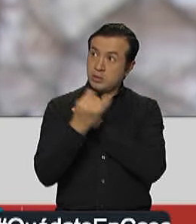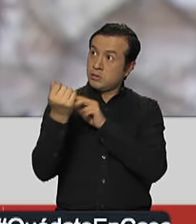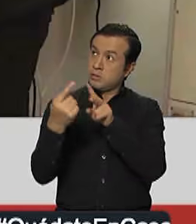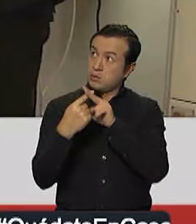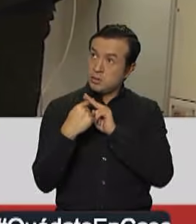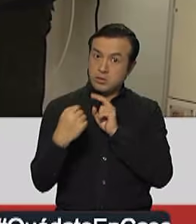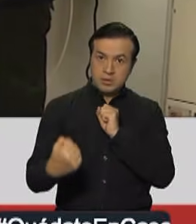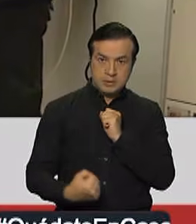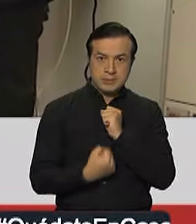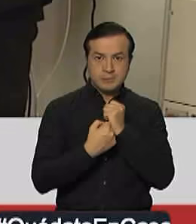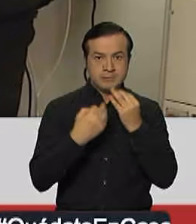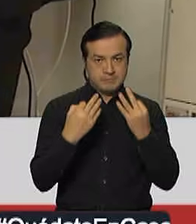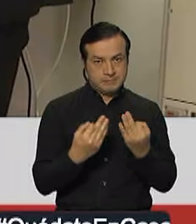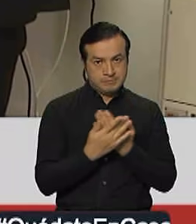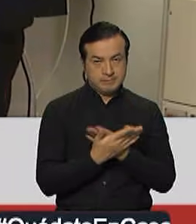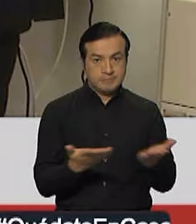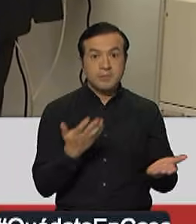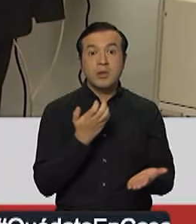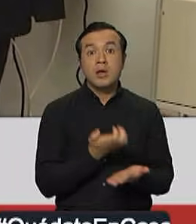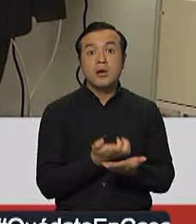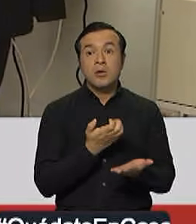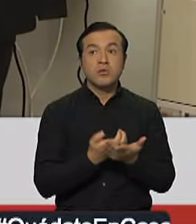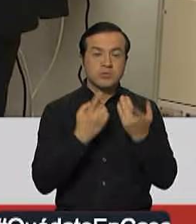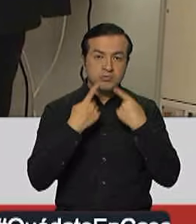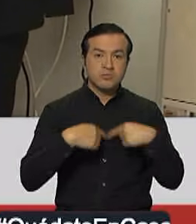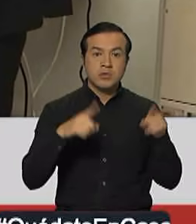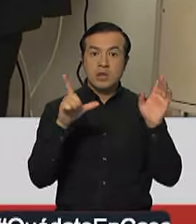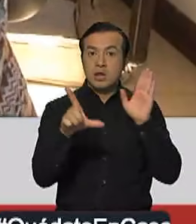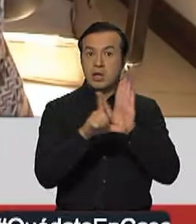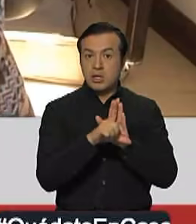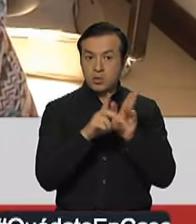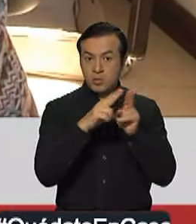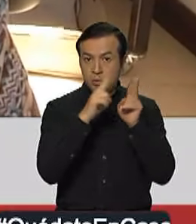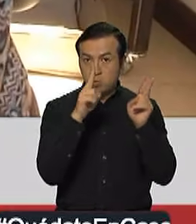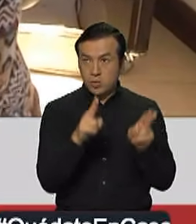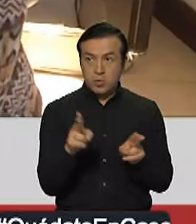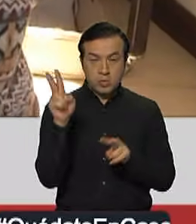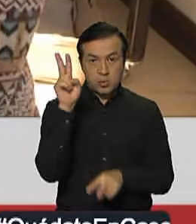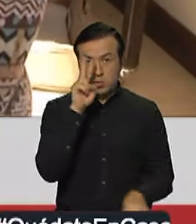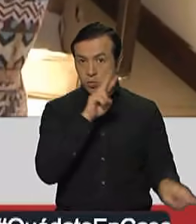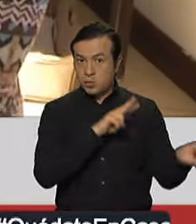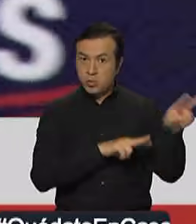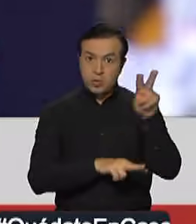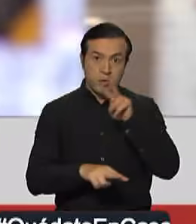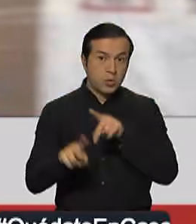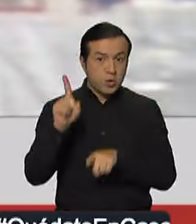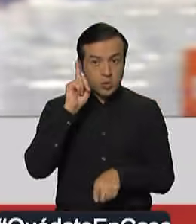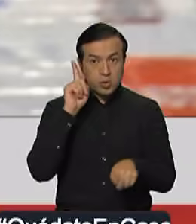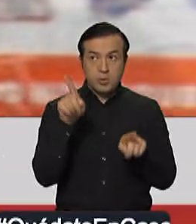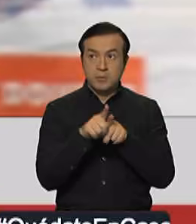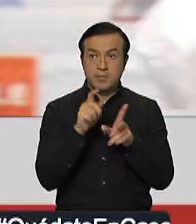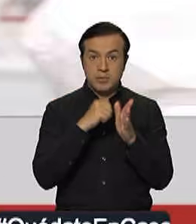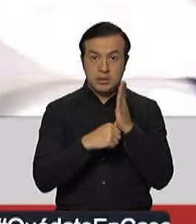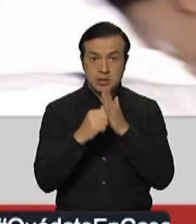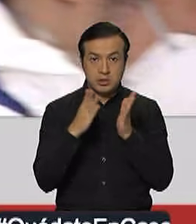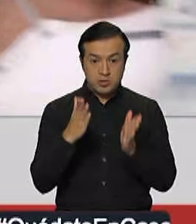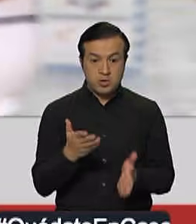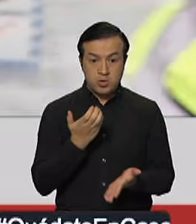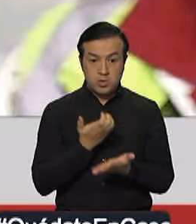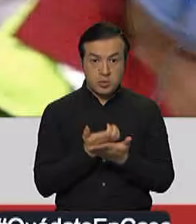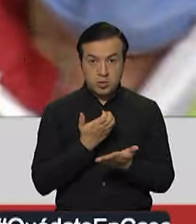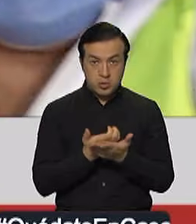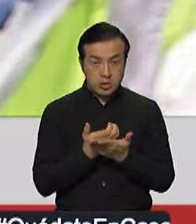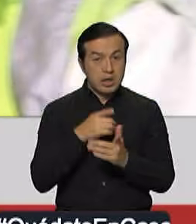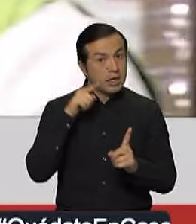prestar ese dinero. Desde el Frente Económico se destaca en la ley humanitaria la posibilidad de llegar a acuerdos. Para el ministro de Economía, Richard Martínez, ese